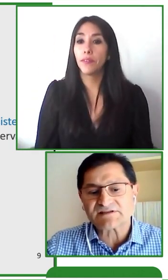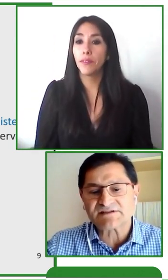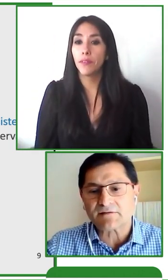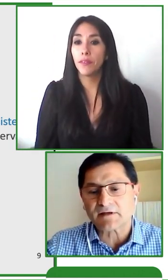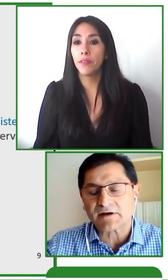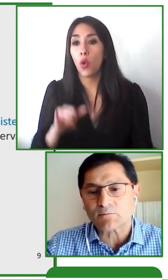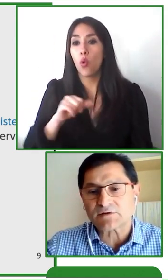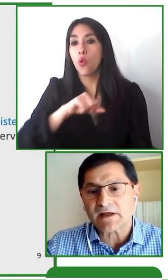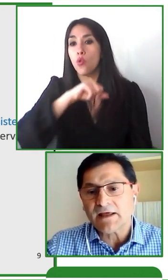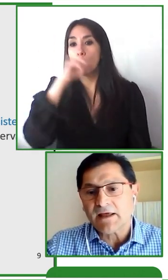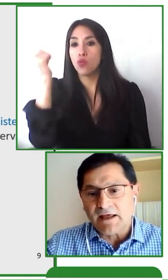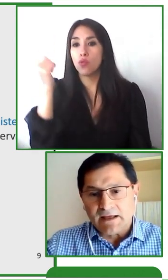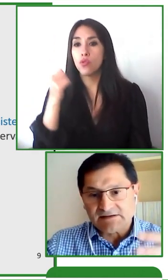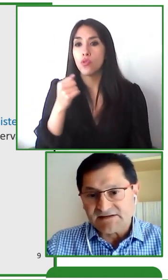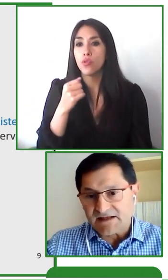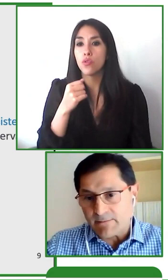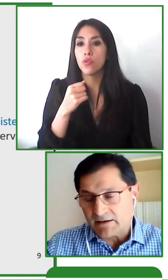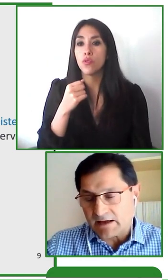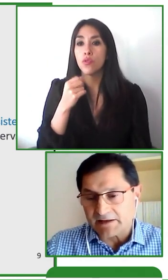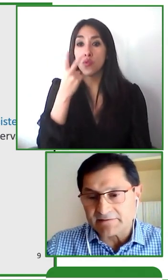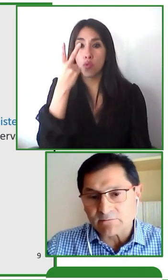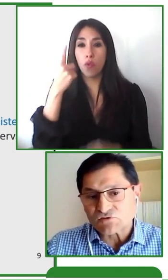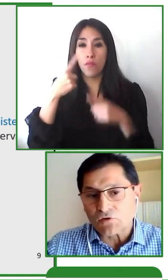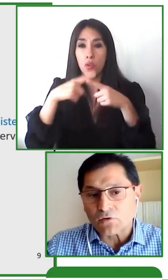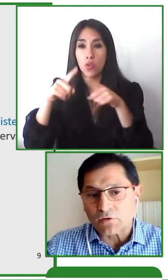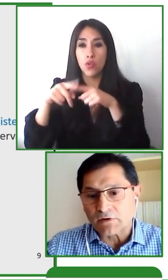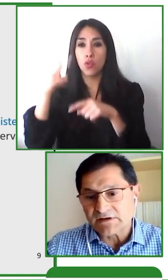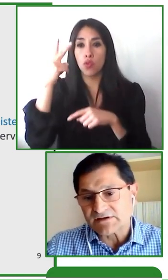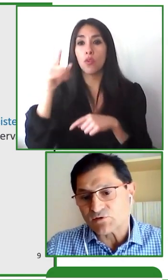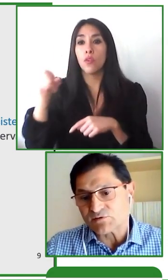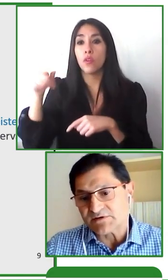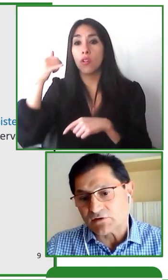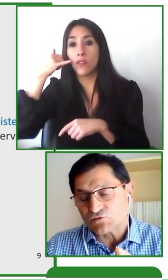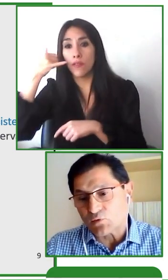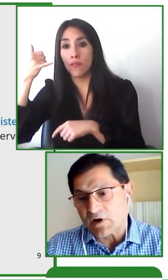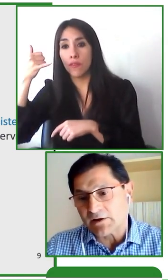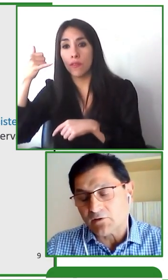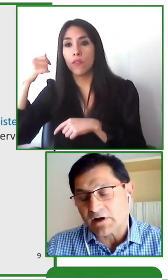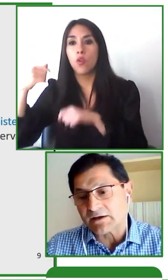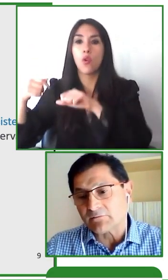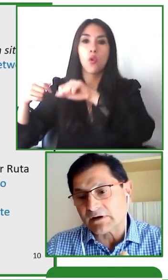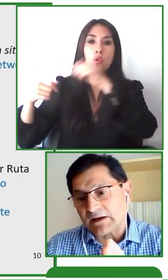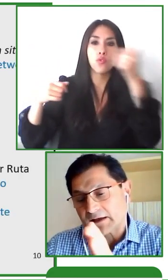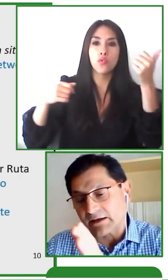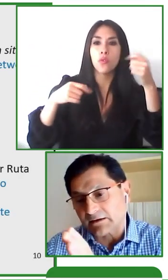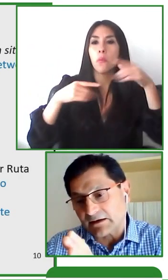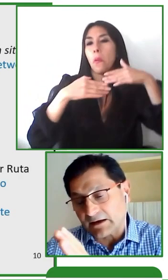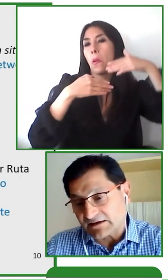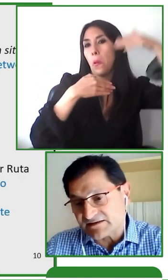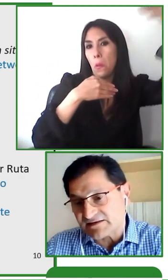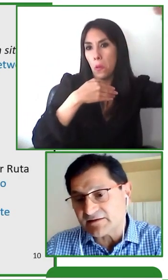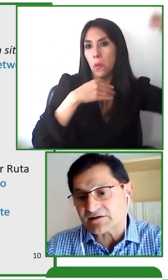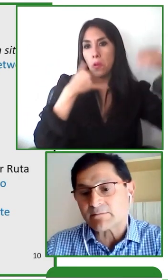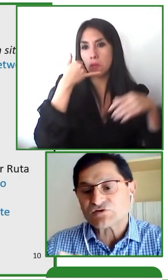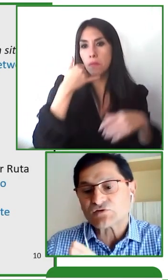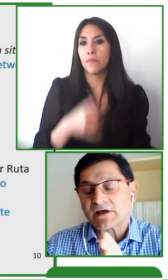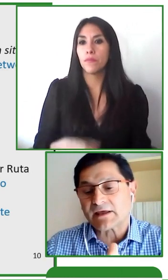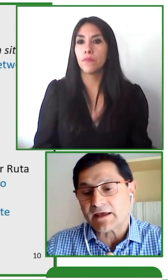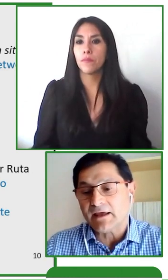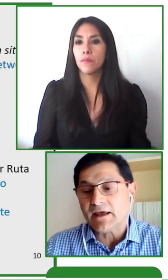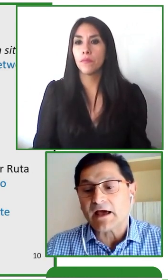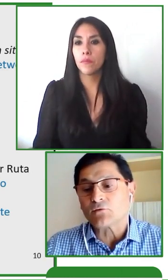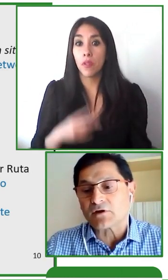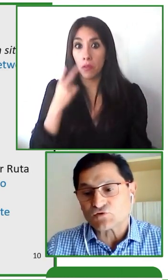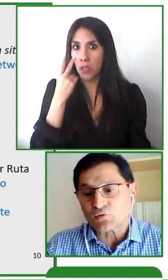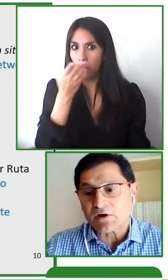último esa asistencia remota. El sistema, aquí tenemos todos los roles, hemos visto el usuario, hay el asistente, que es la persona